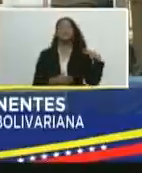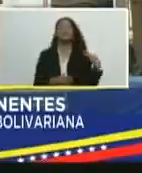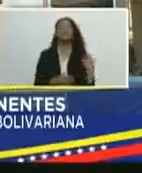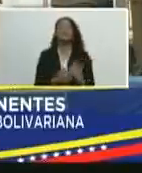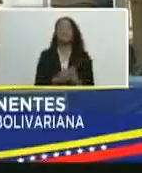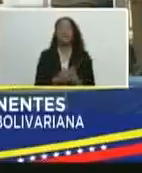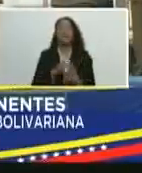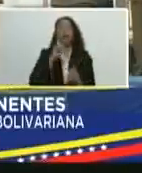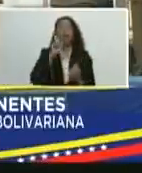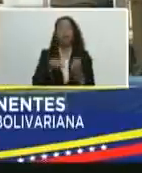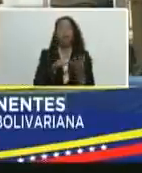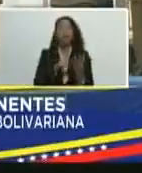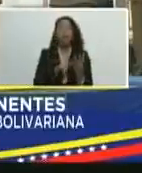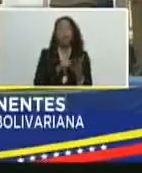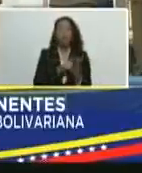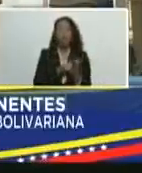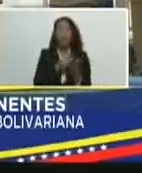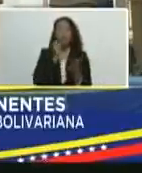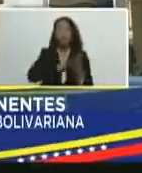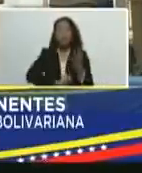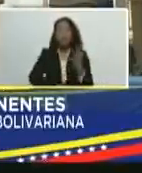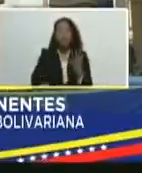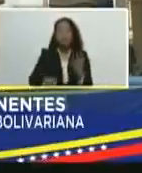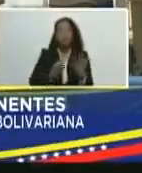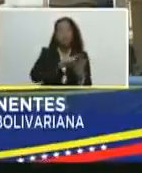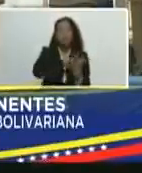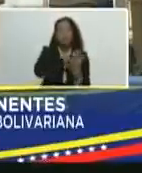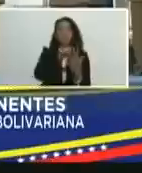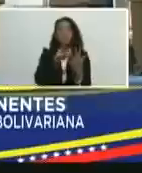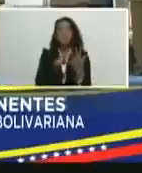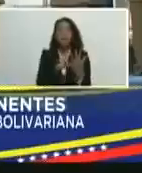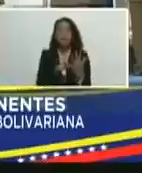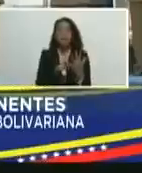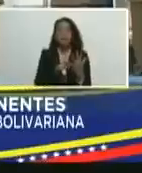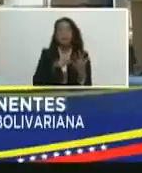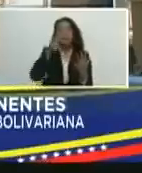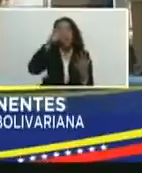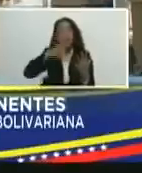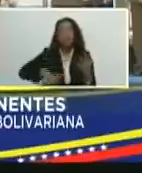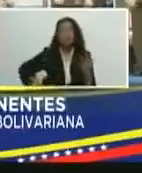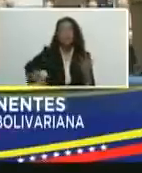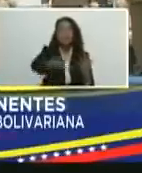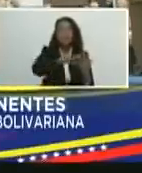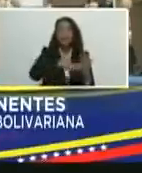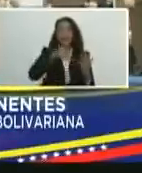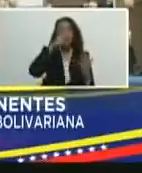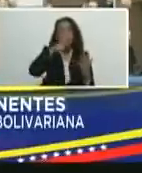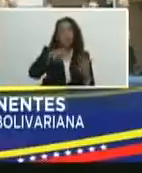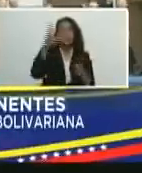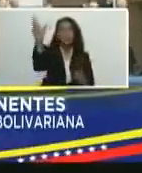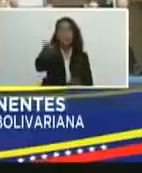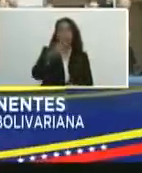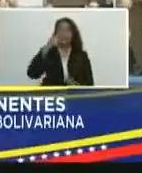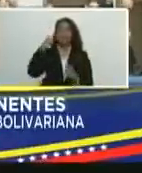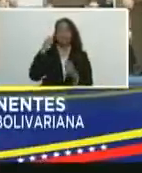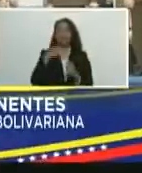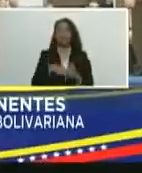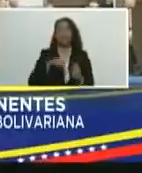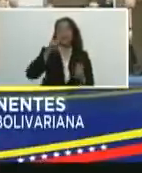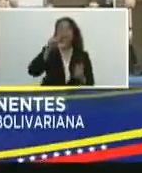Como comandante de la Región de Defensa Integral de los Llanos, al mayor general